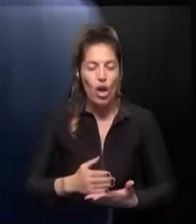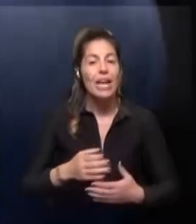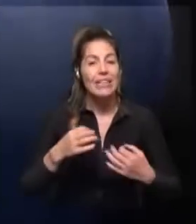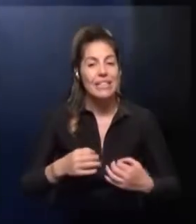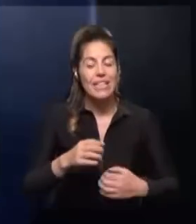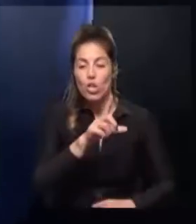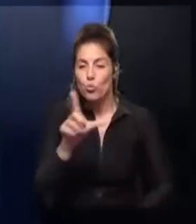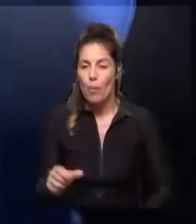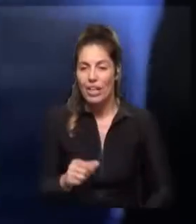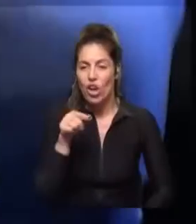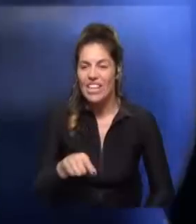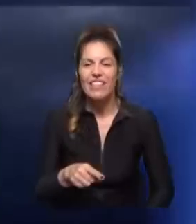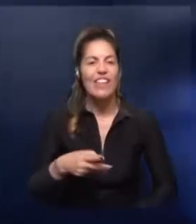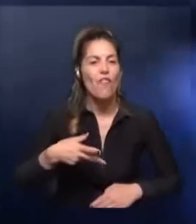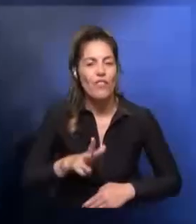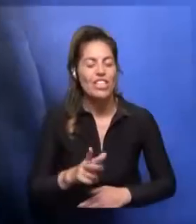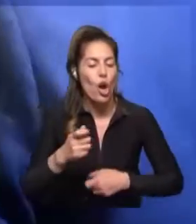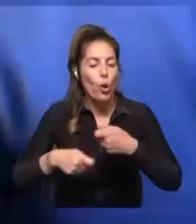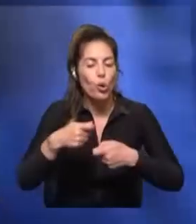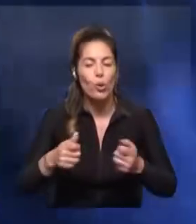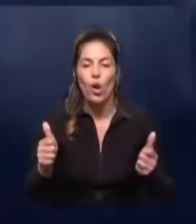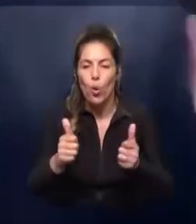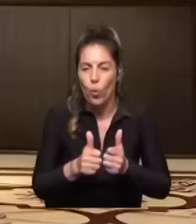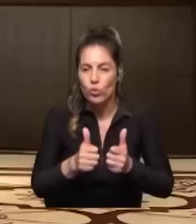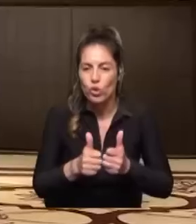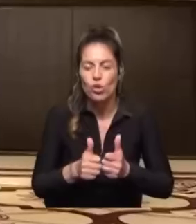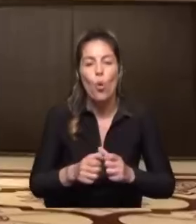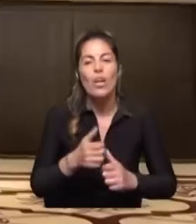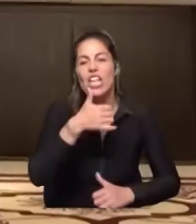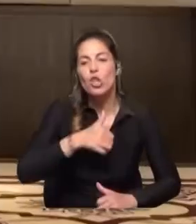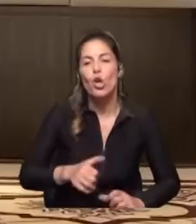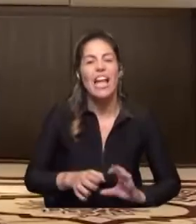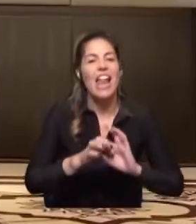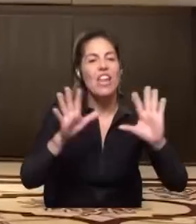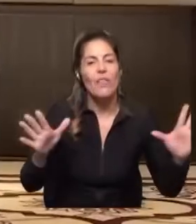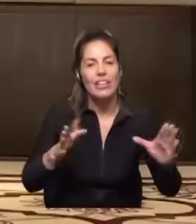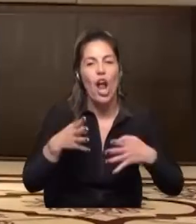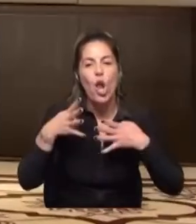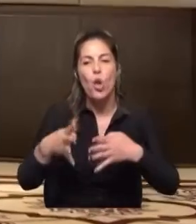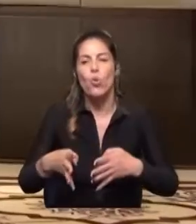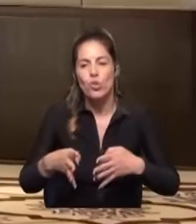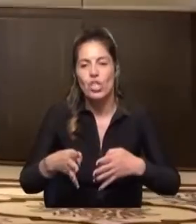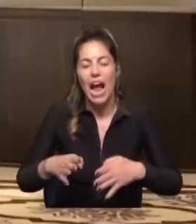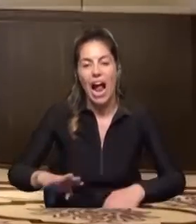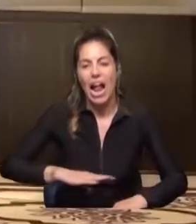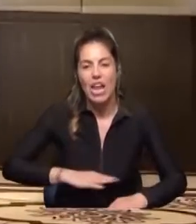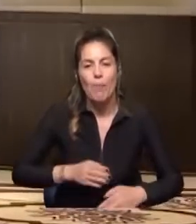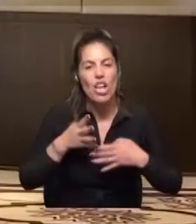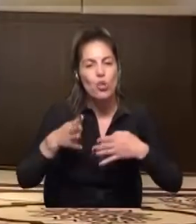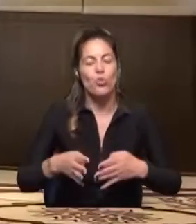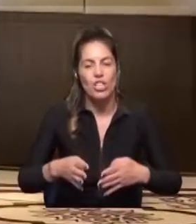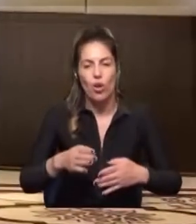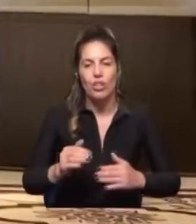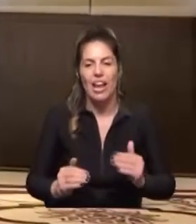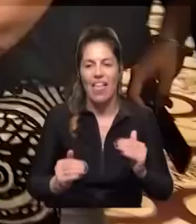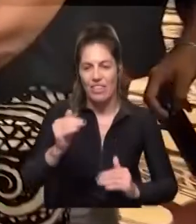los sudamericanos deben en esta fecha construir juntos una historia de libertad de combate al hambre y de lucha contra todas las formas de desigualdad el